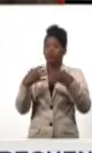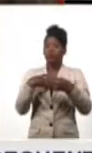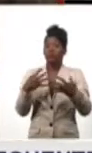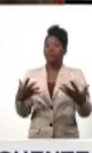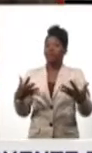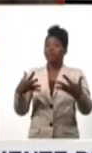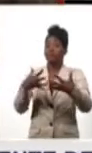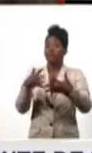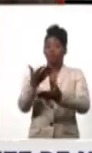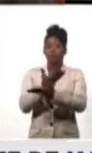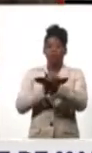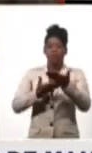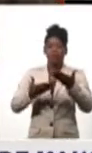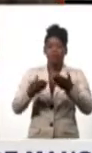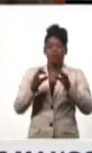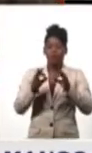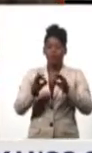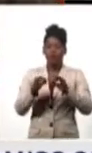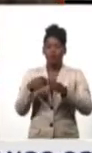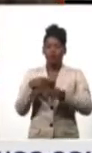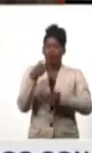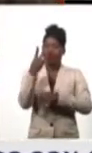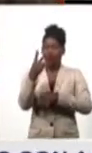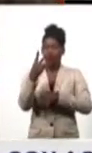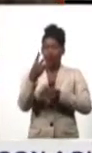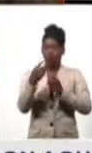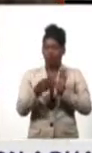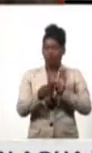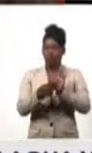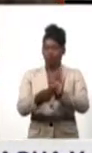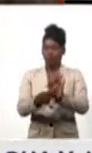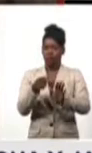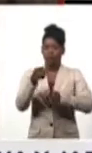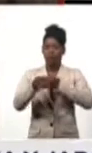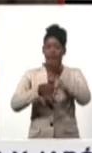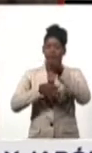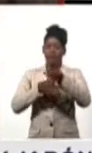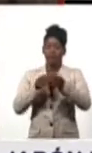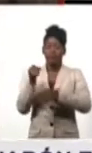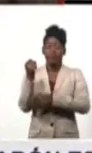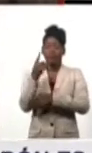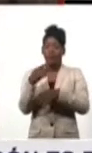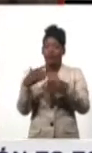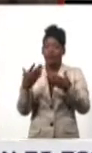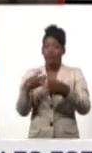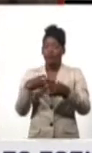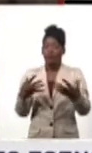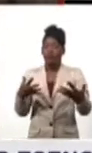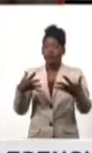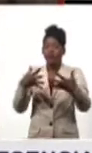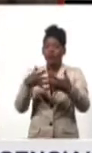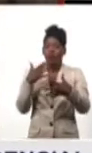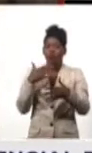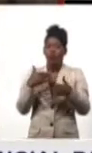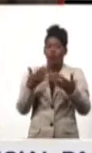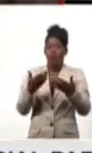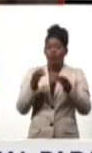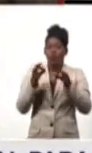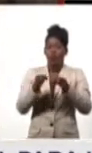biodiversidad también. Voy a tomar 2 ejemplos nada más de esos efectos. Uno de ellos está relacionado con el incremento del nivel medio del